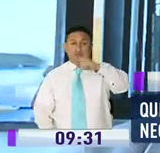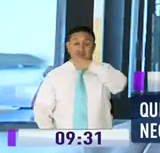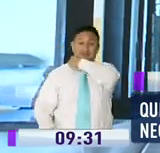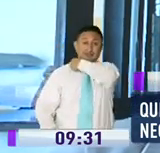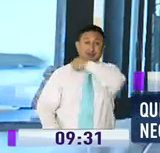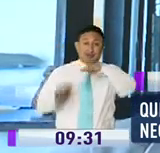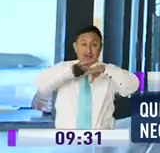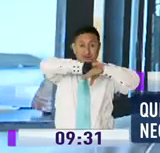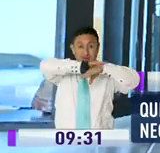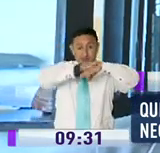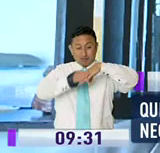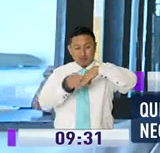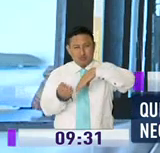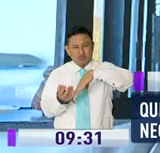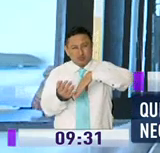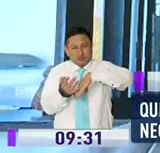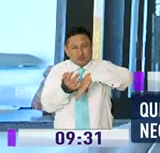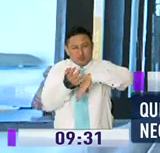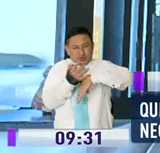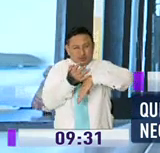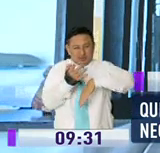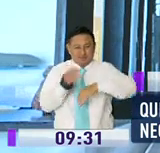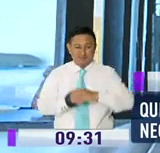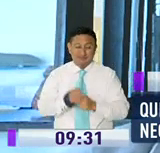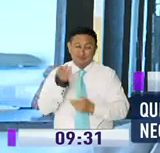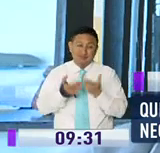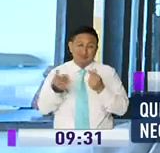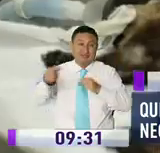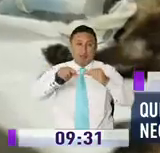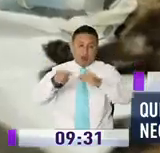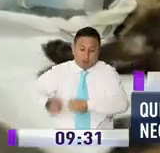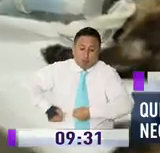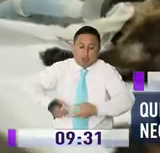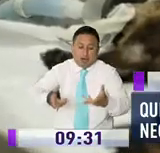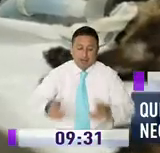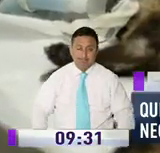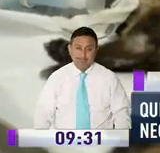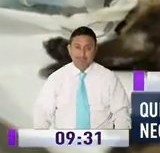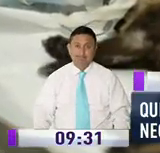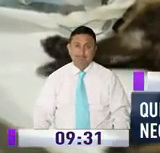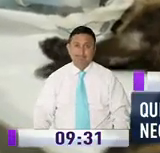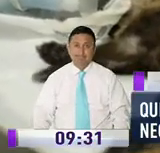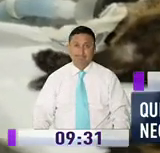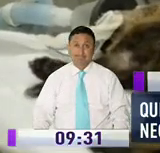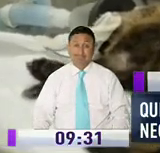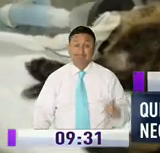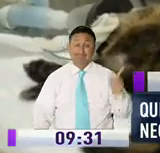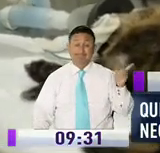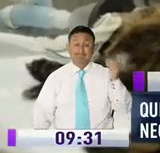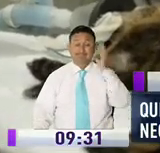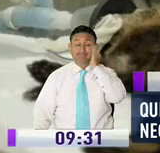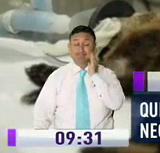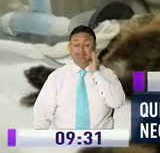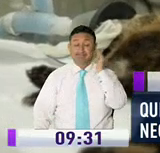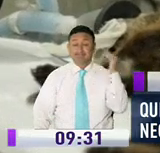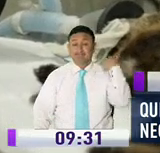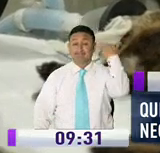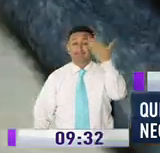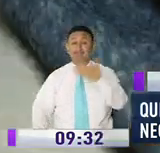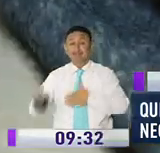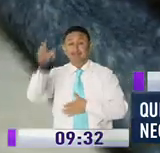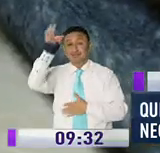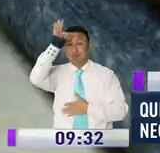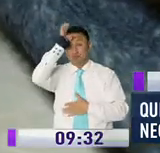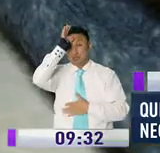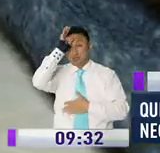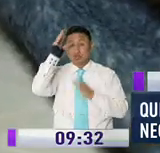lomo, aparentemente por algún químico. Estos son algunos de los desgarradores casos que llegan hasta la clínica